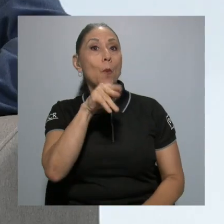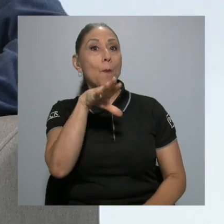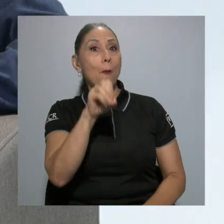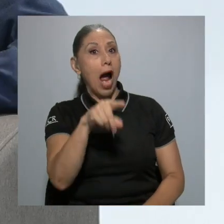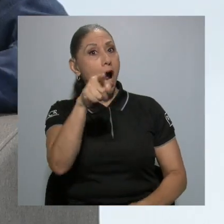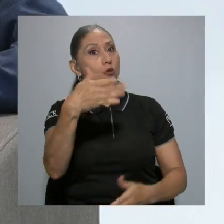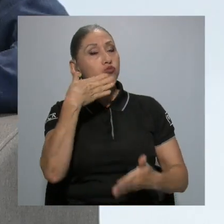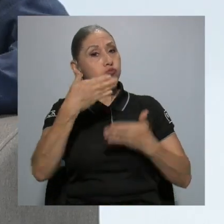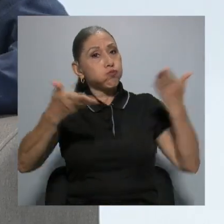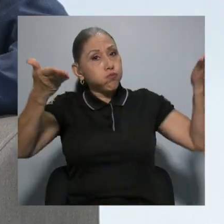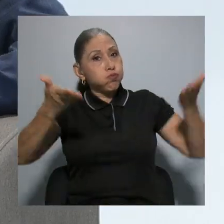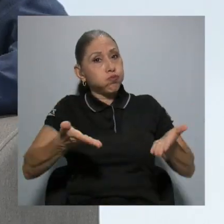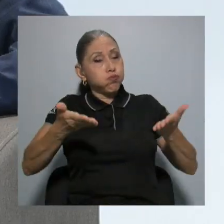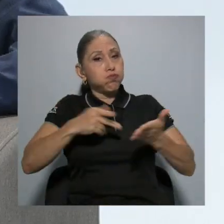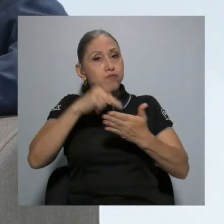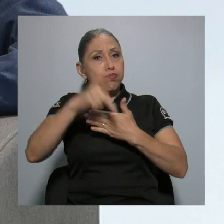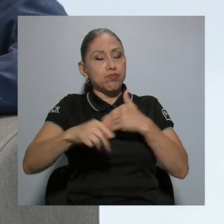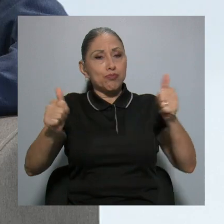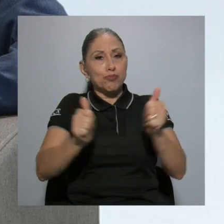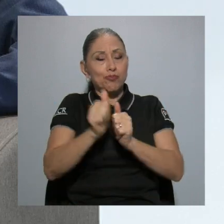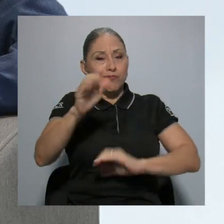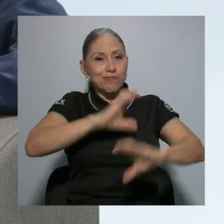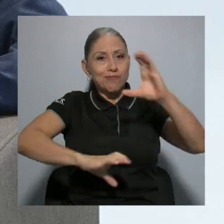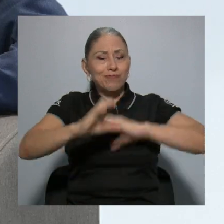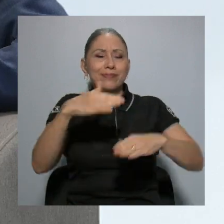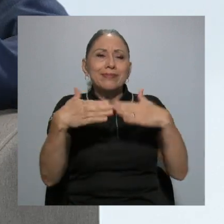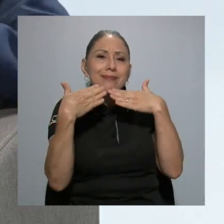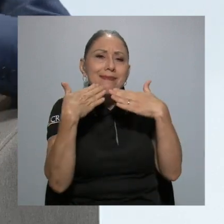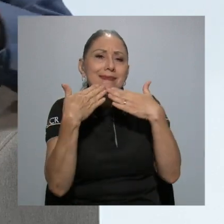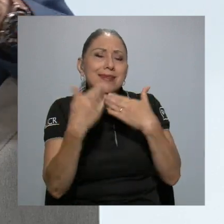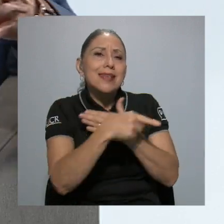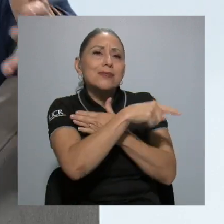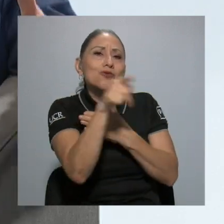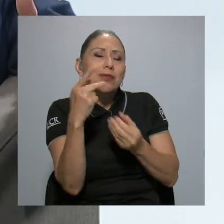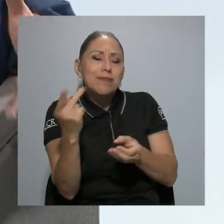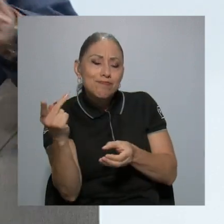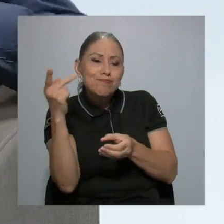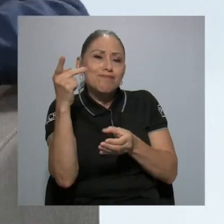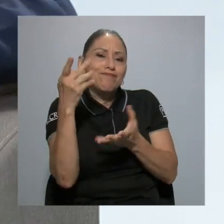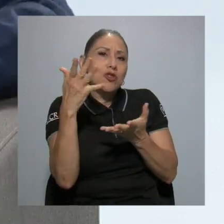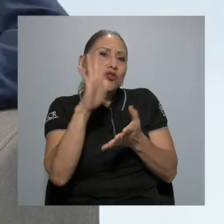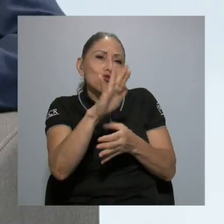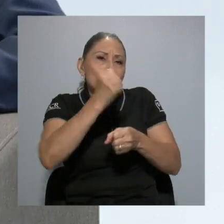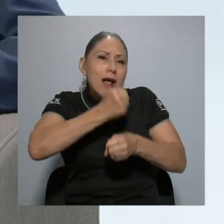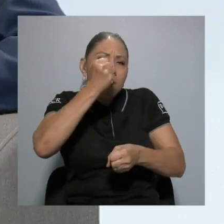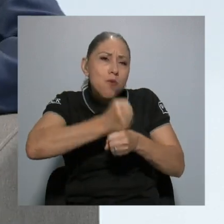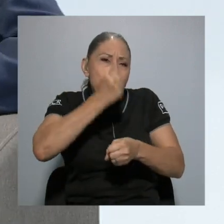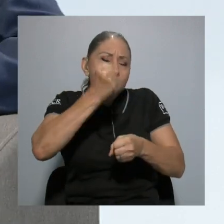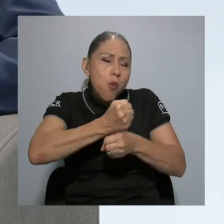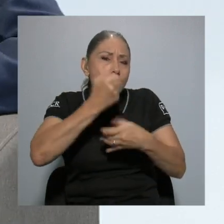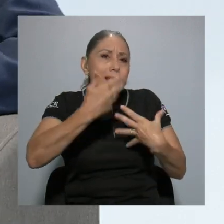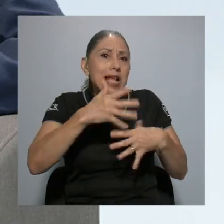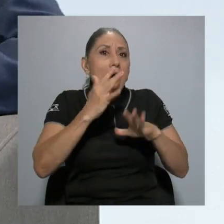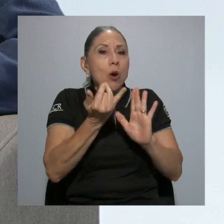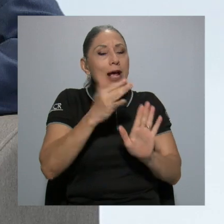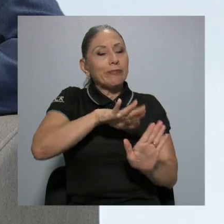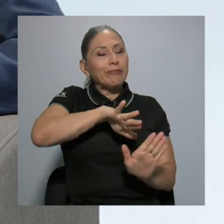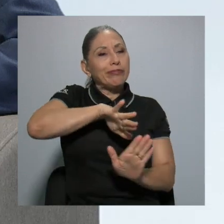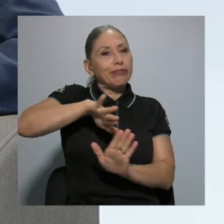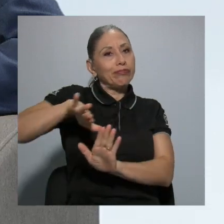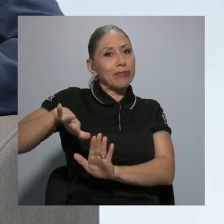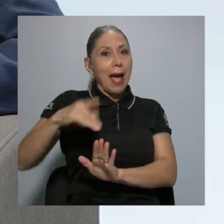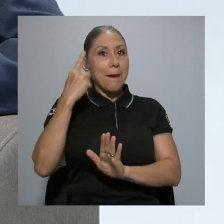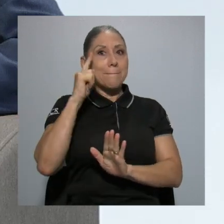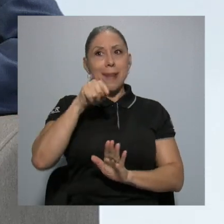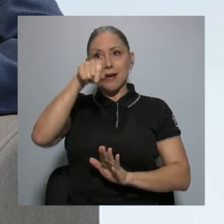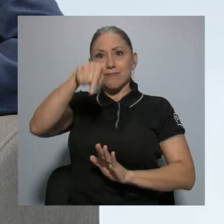Don Mario, sea muy bienvenido a Conciencia. Le agradezco que usted se aparte un poquito de sus labores diarias para